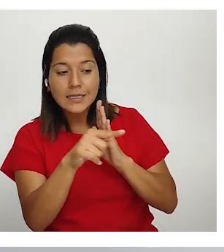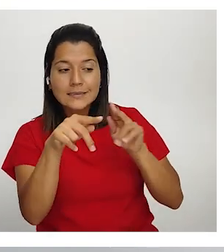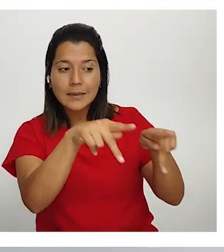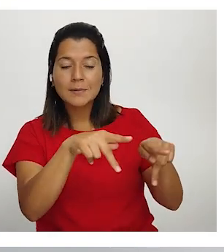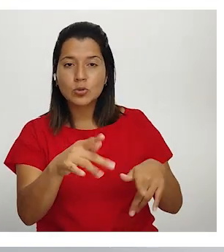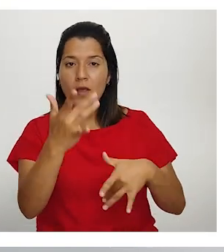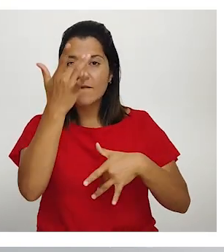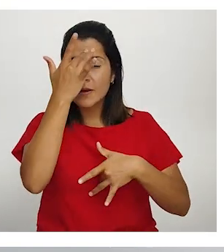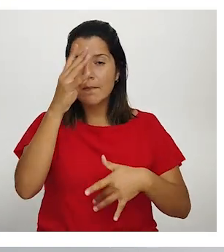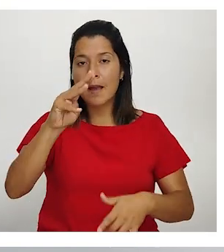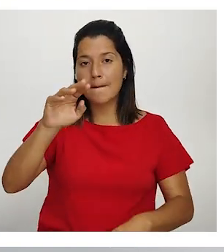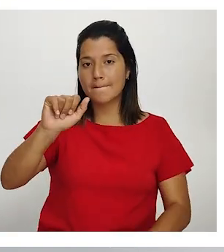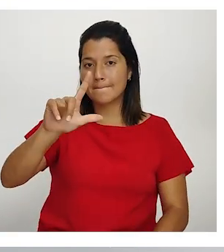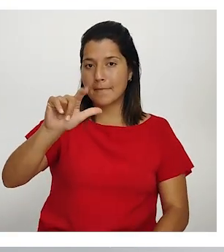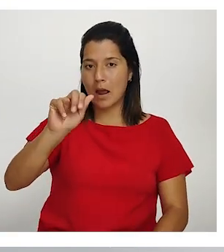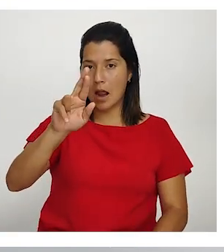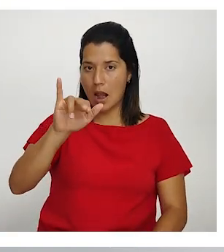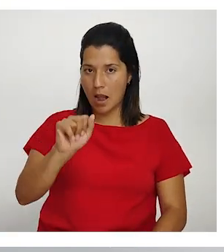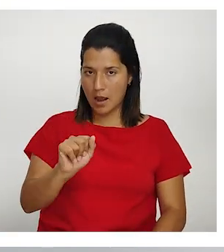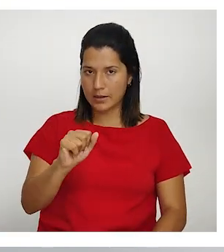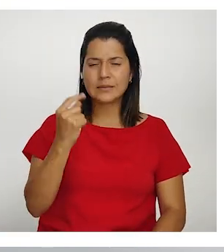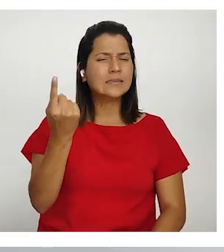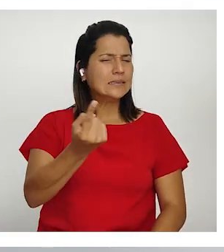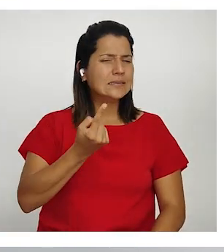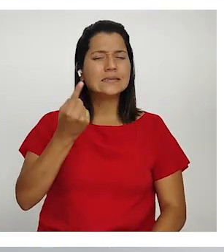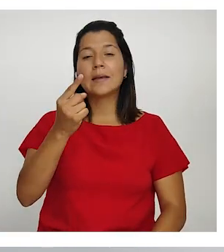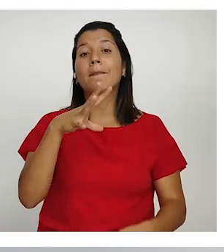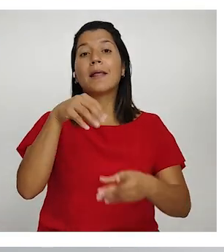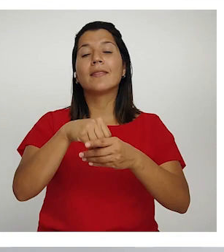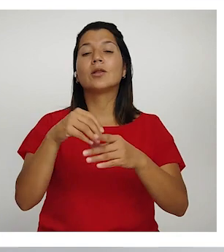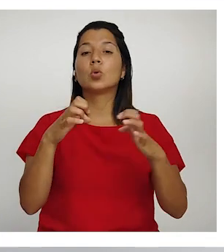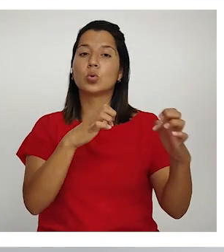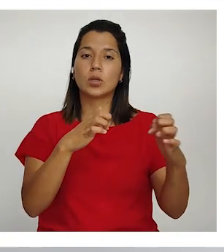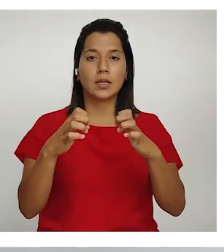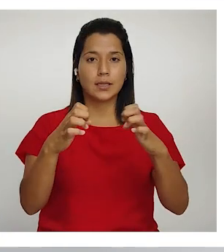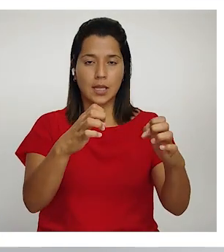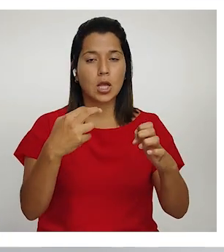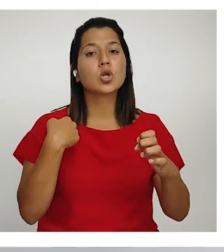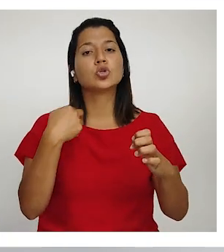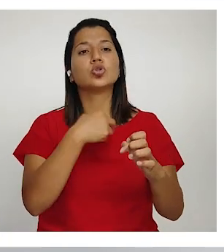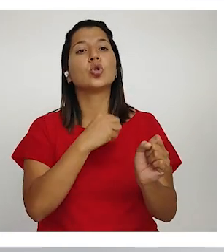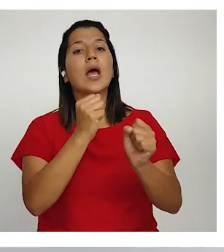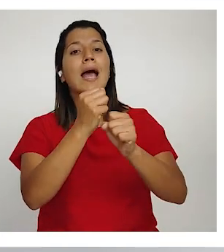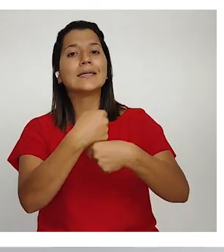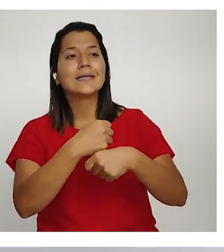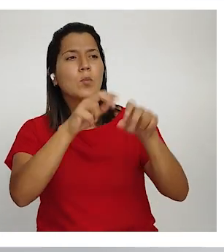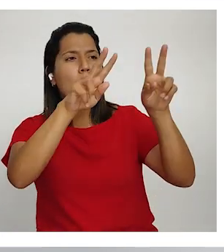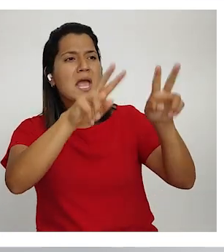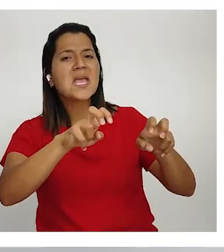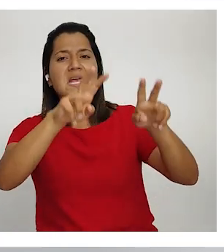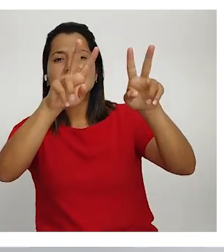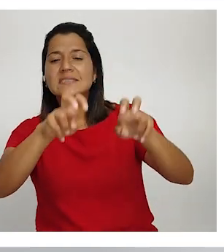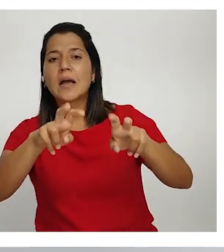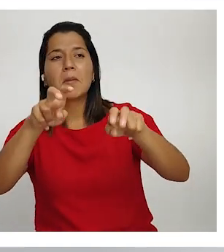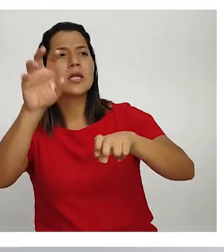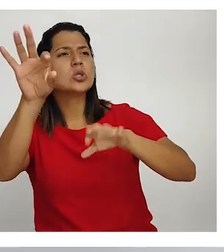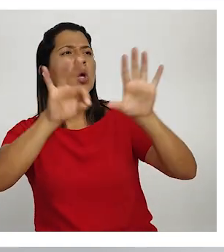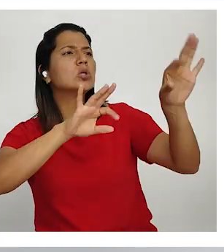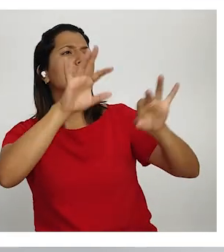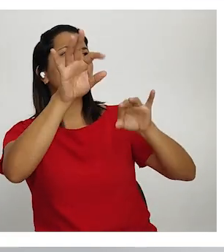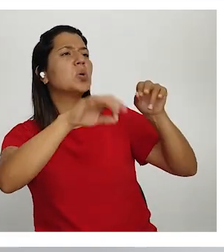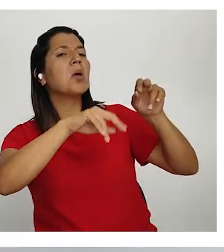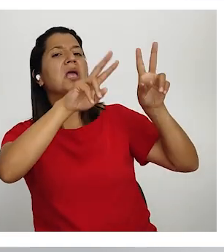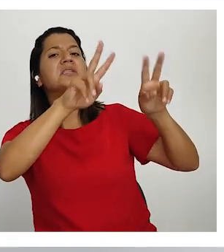positivos. Siempre también, como parte de las estrategias, tenemos el muestreo. Nosotros, por parte del Ministerio de Salud y la